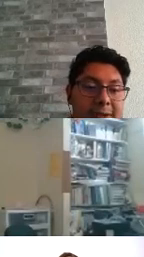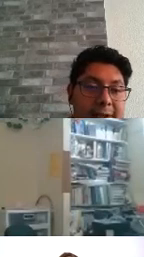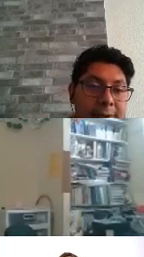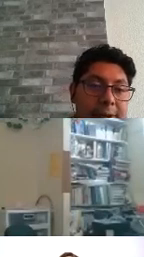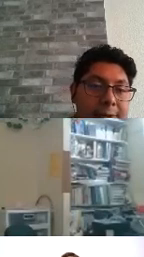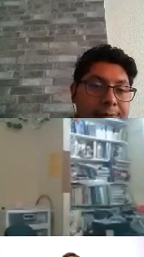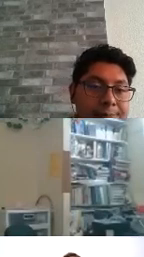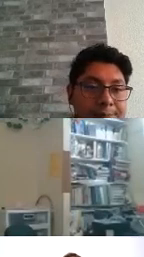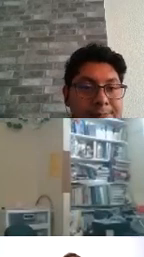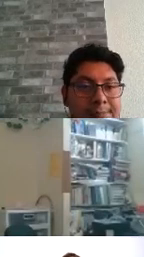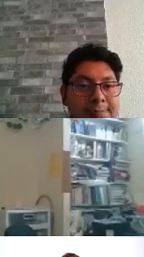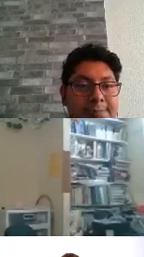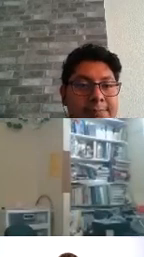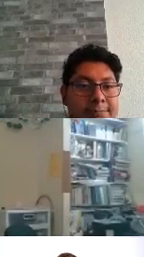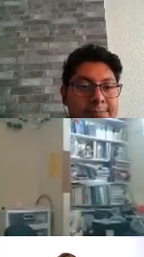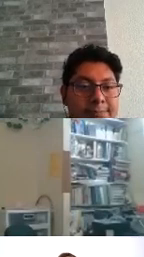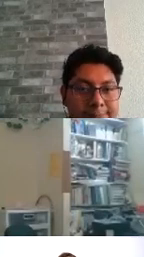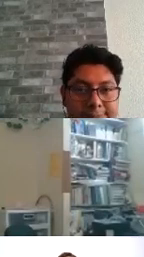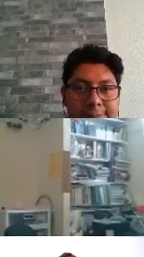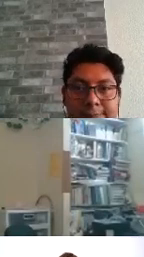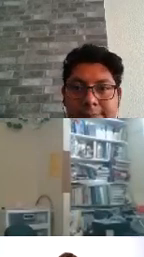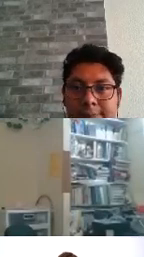Bienvenido, licenciado Víctor.